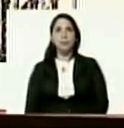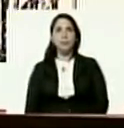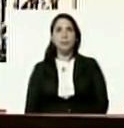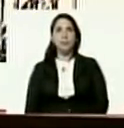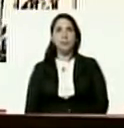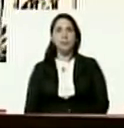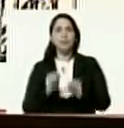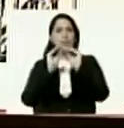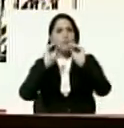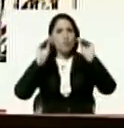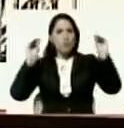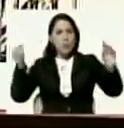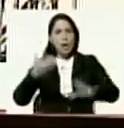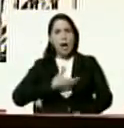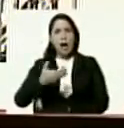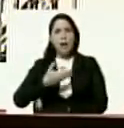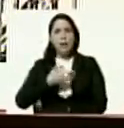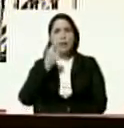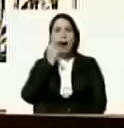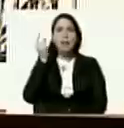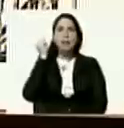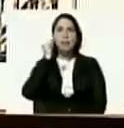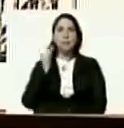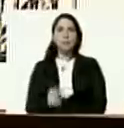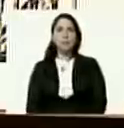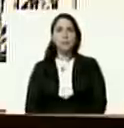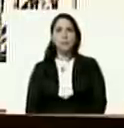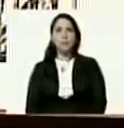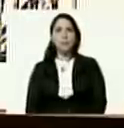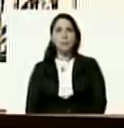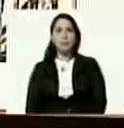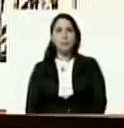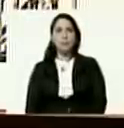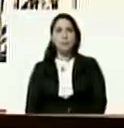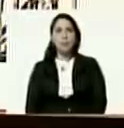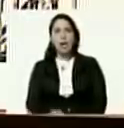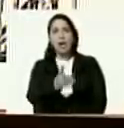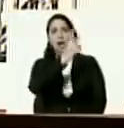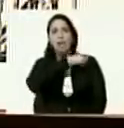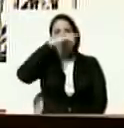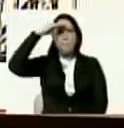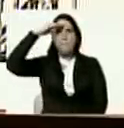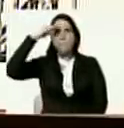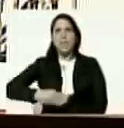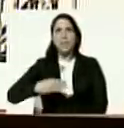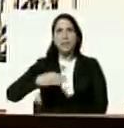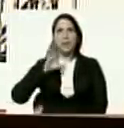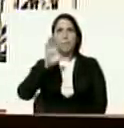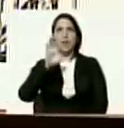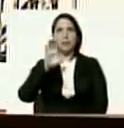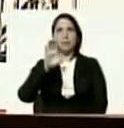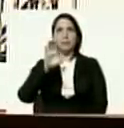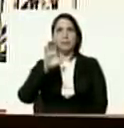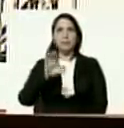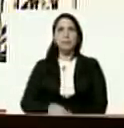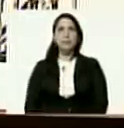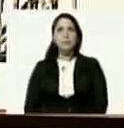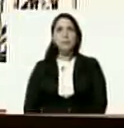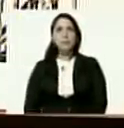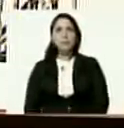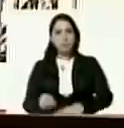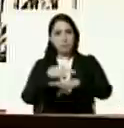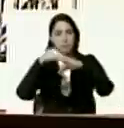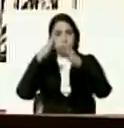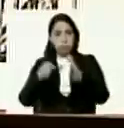a los alcaldes, a las alcaldesas, a los jefes militares del país, a los